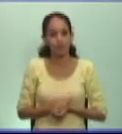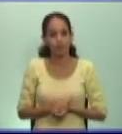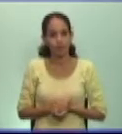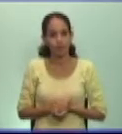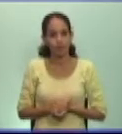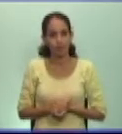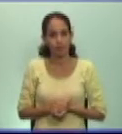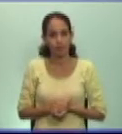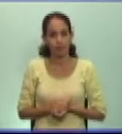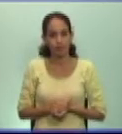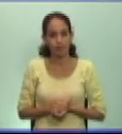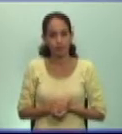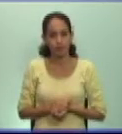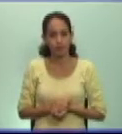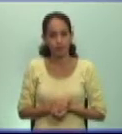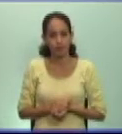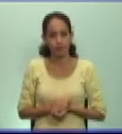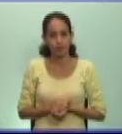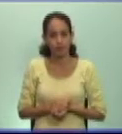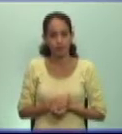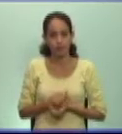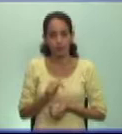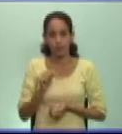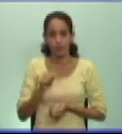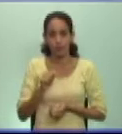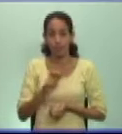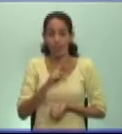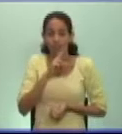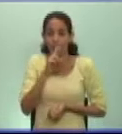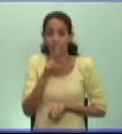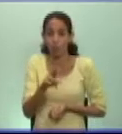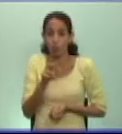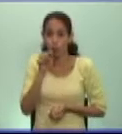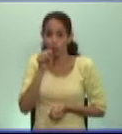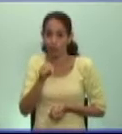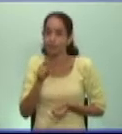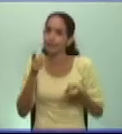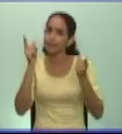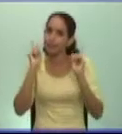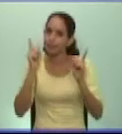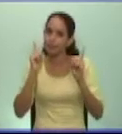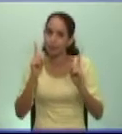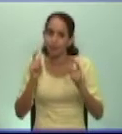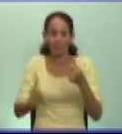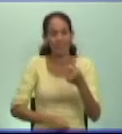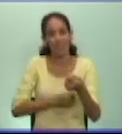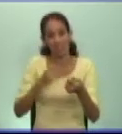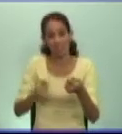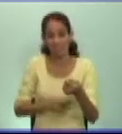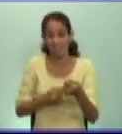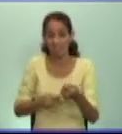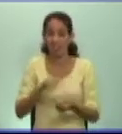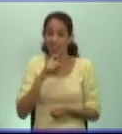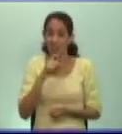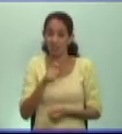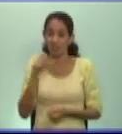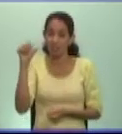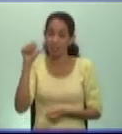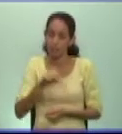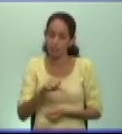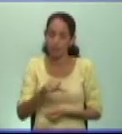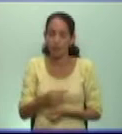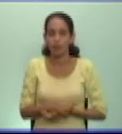61. Dos gobiernos que responden a esta misma política, una política de guerra fría, una política de presión y